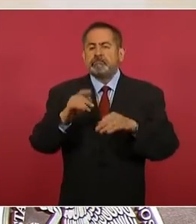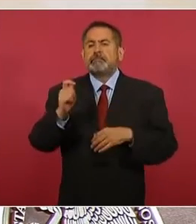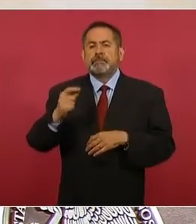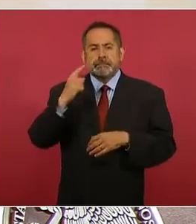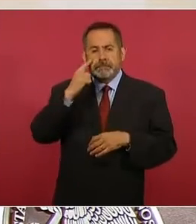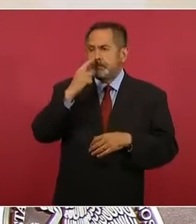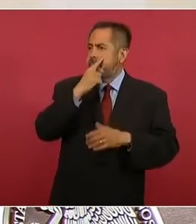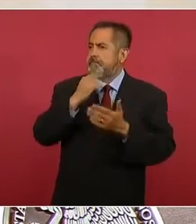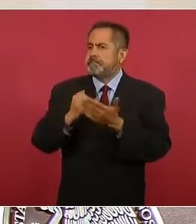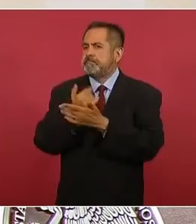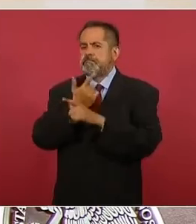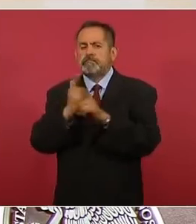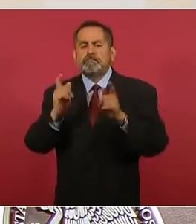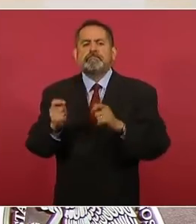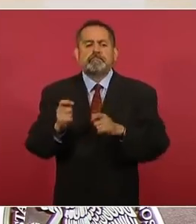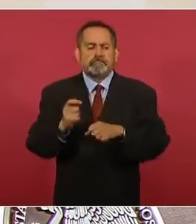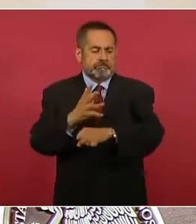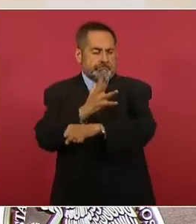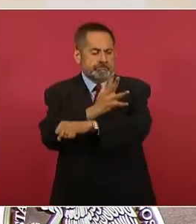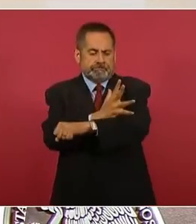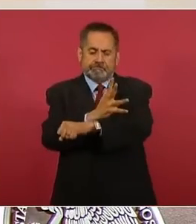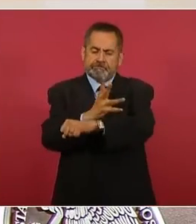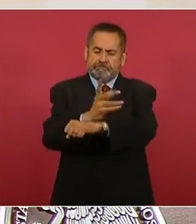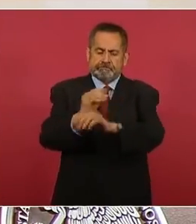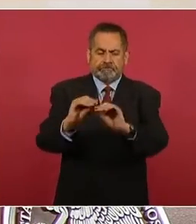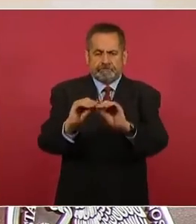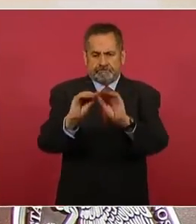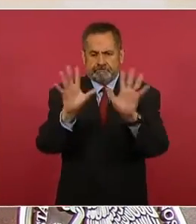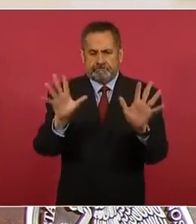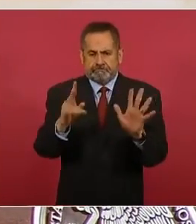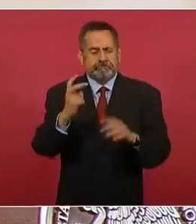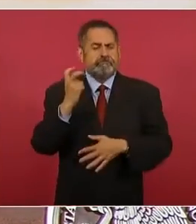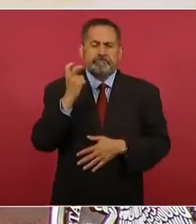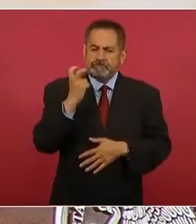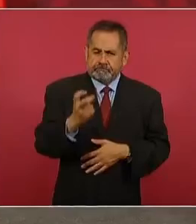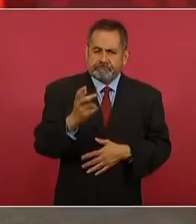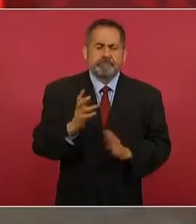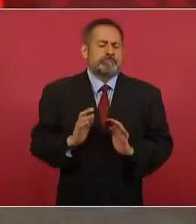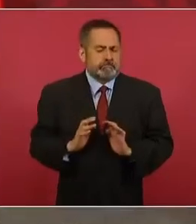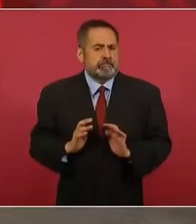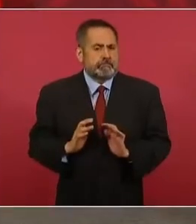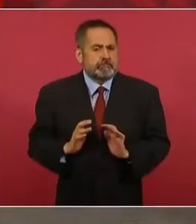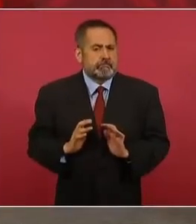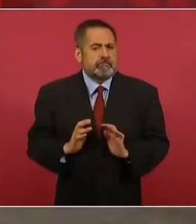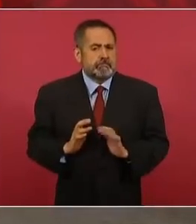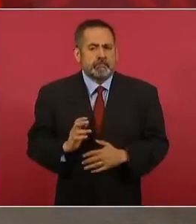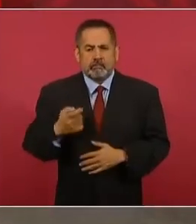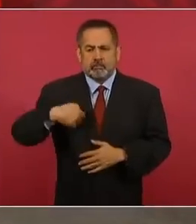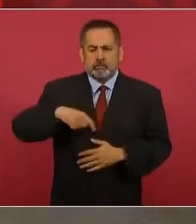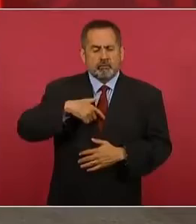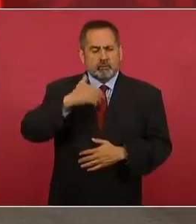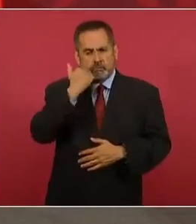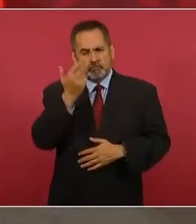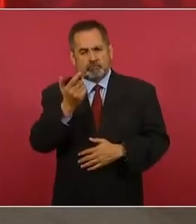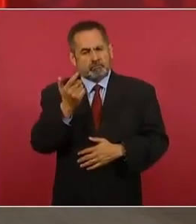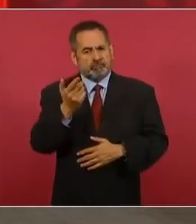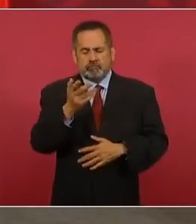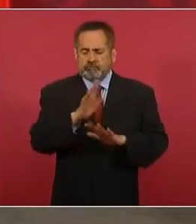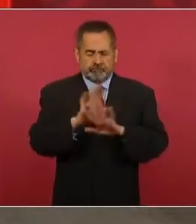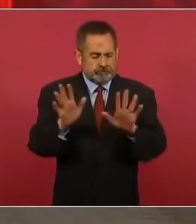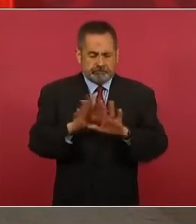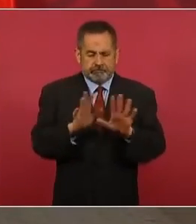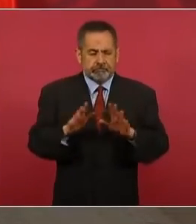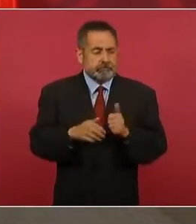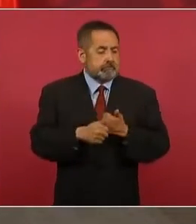democracia es la transparencia. Y nosotros queremos acabar con